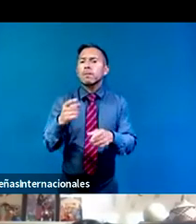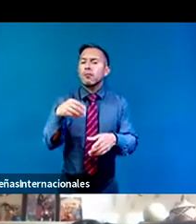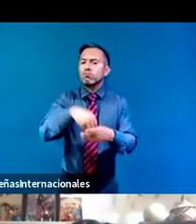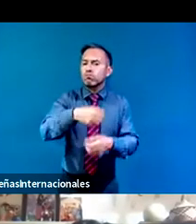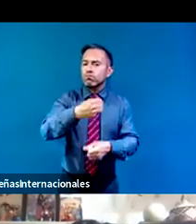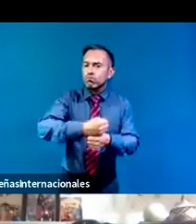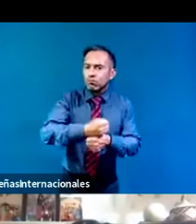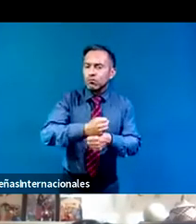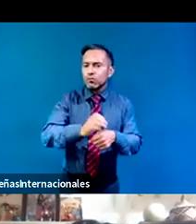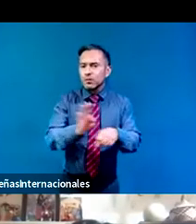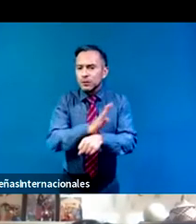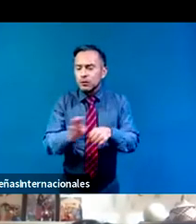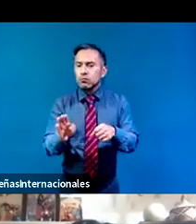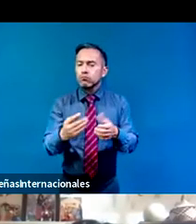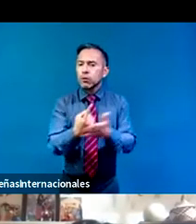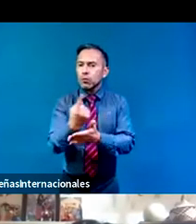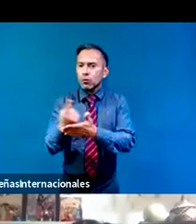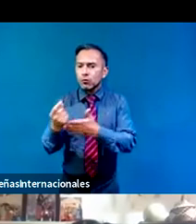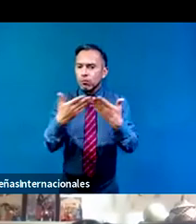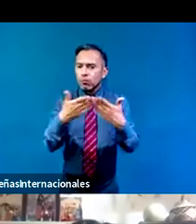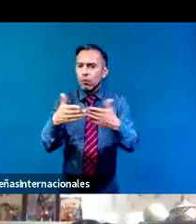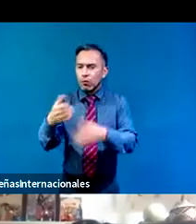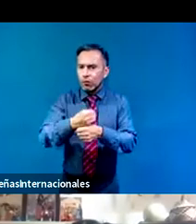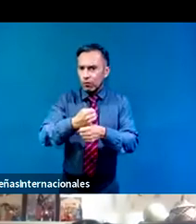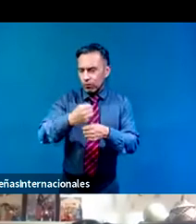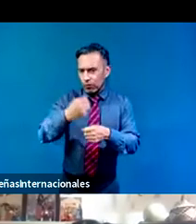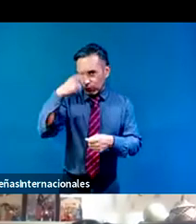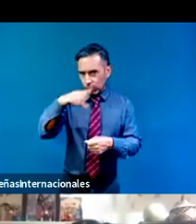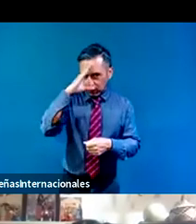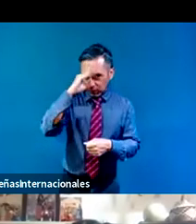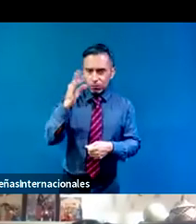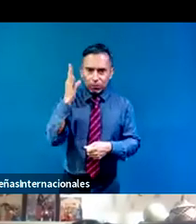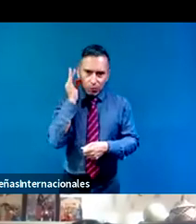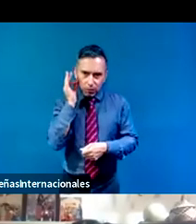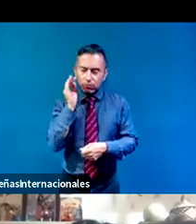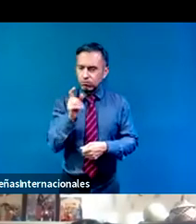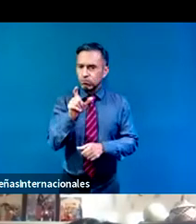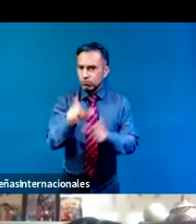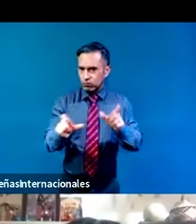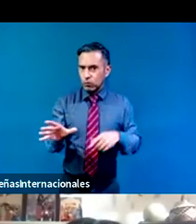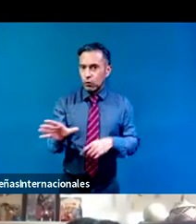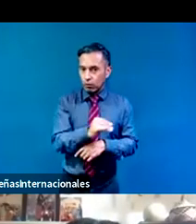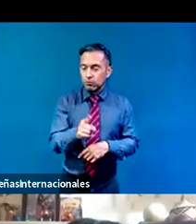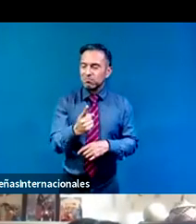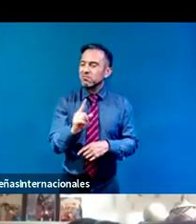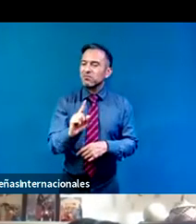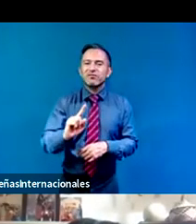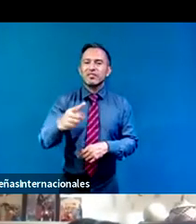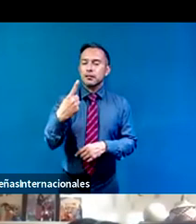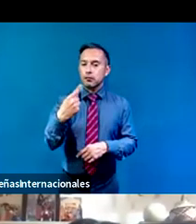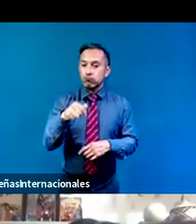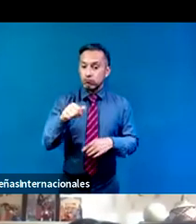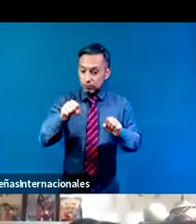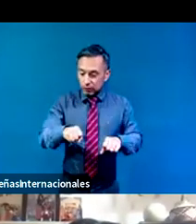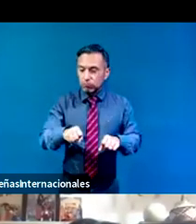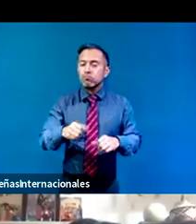para las mujeres y los hombres. Impulsar la igualdad para todas y todos es el primer paso para construir una sociedad